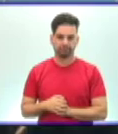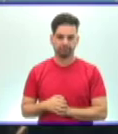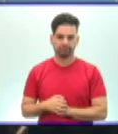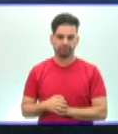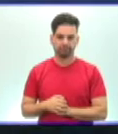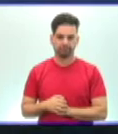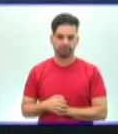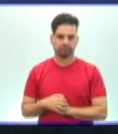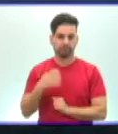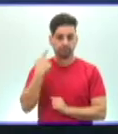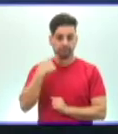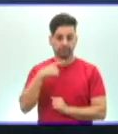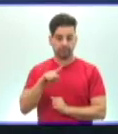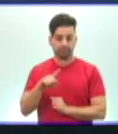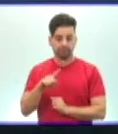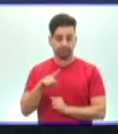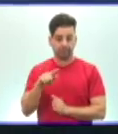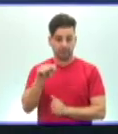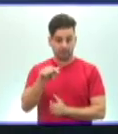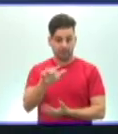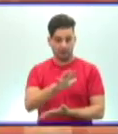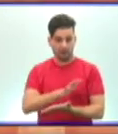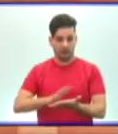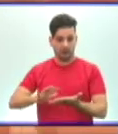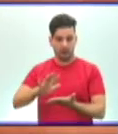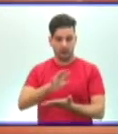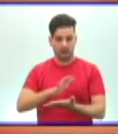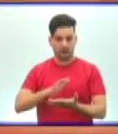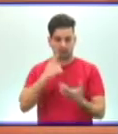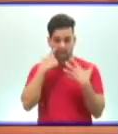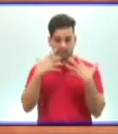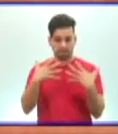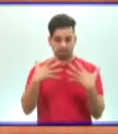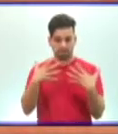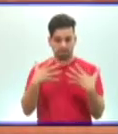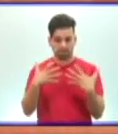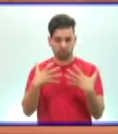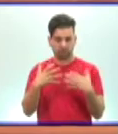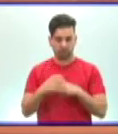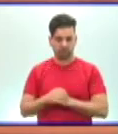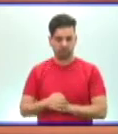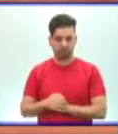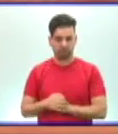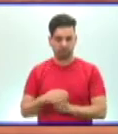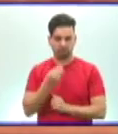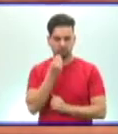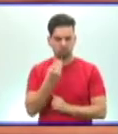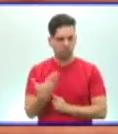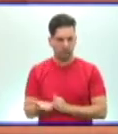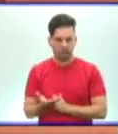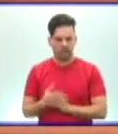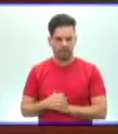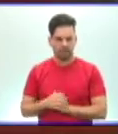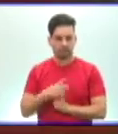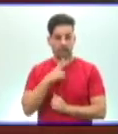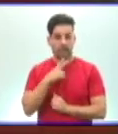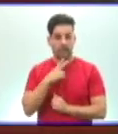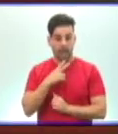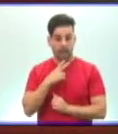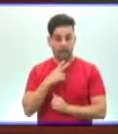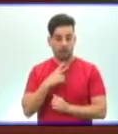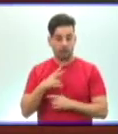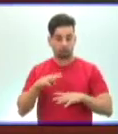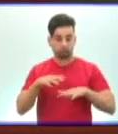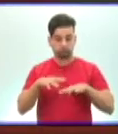A su vez, es un área de importancia vital para garantizar el agua en cantidad y calidad al sector